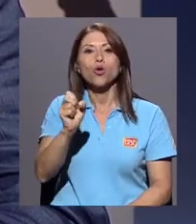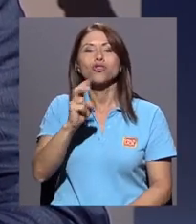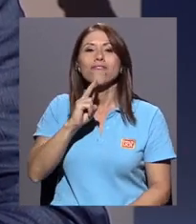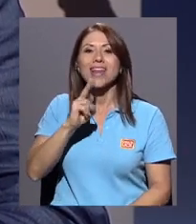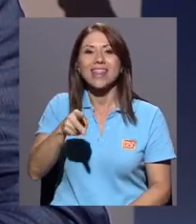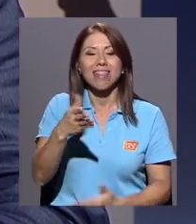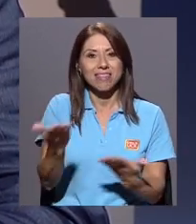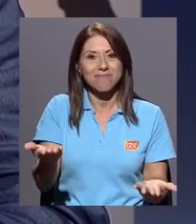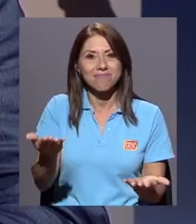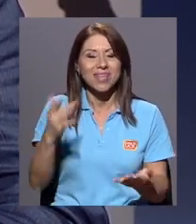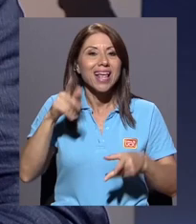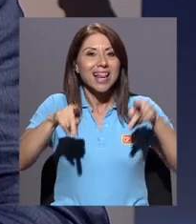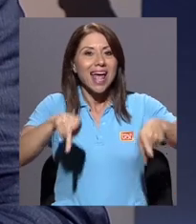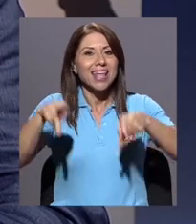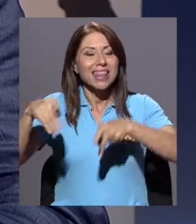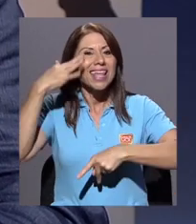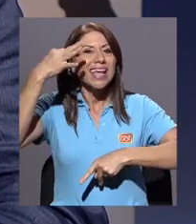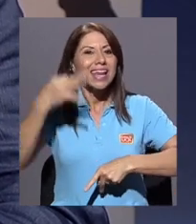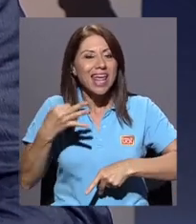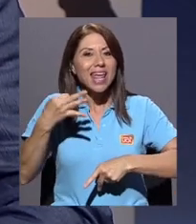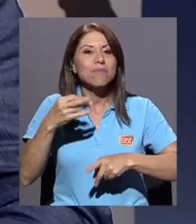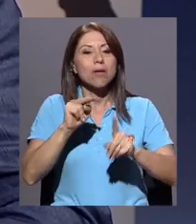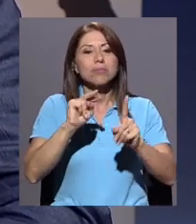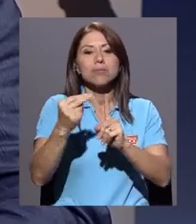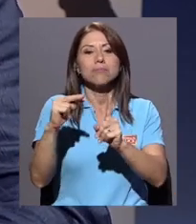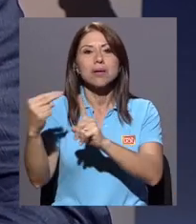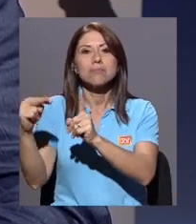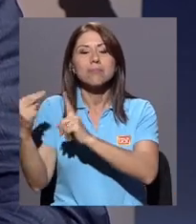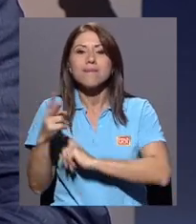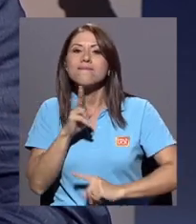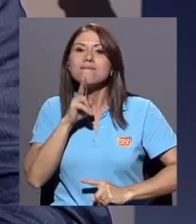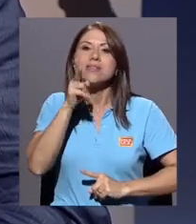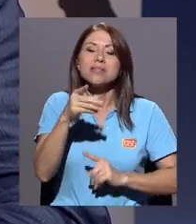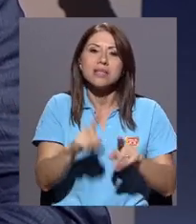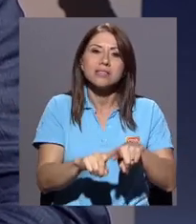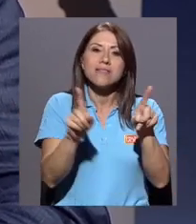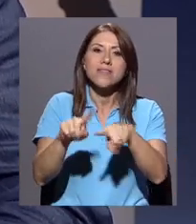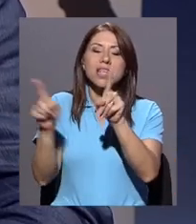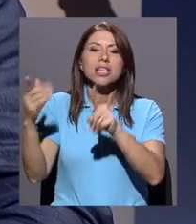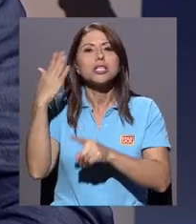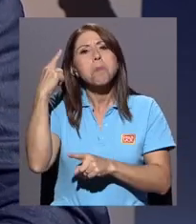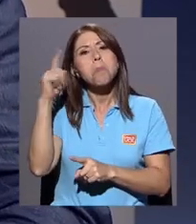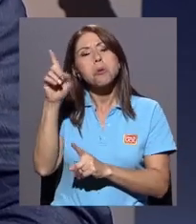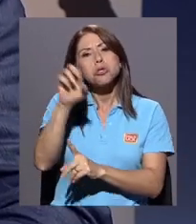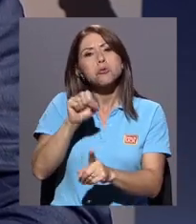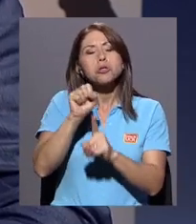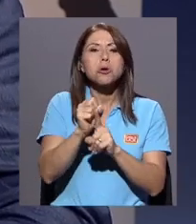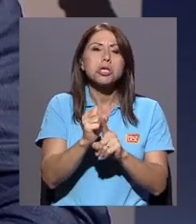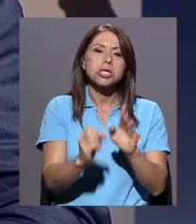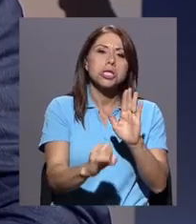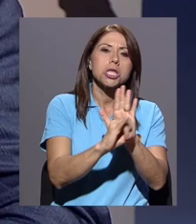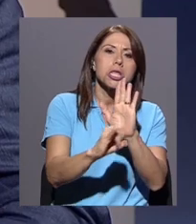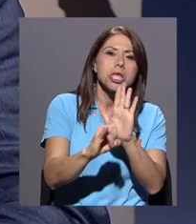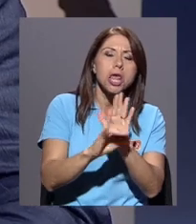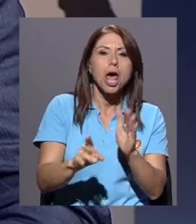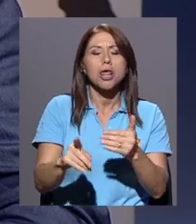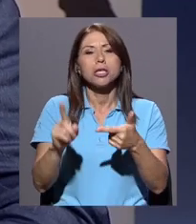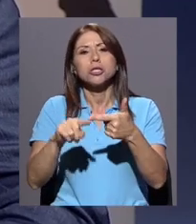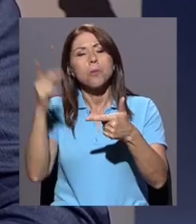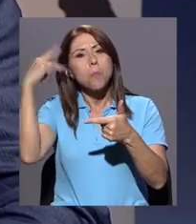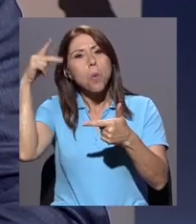gente cree en verdades diferentes por razones de identidades, políticas,